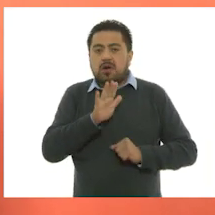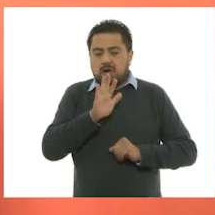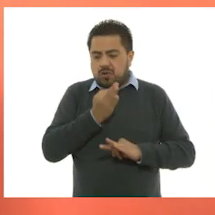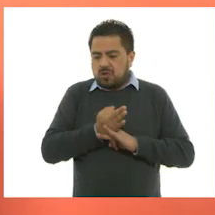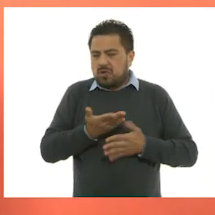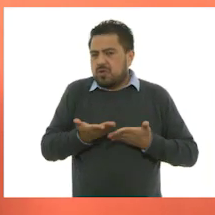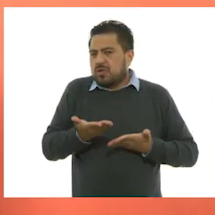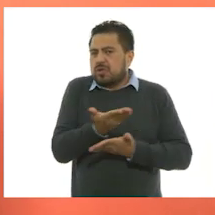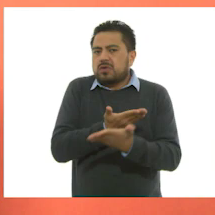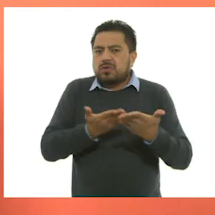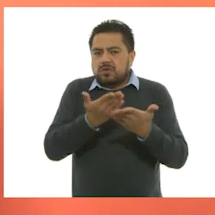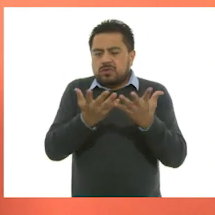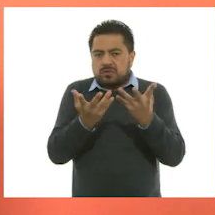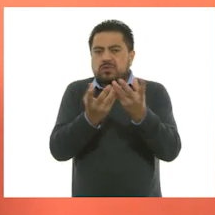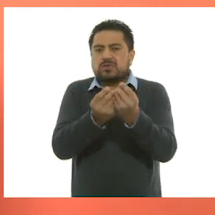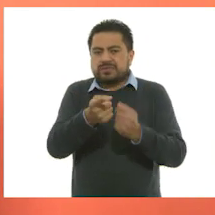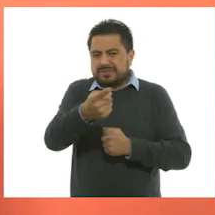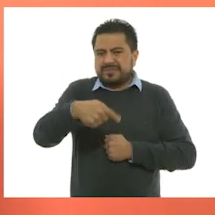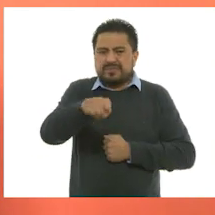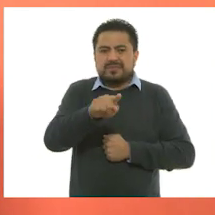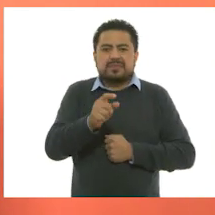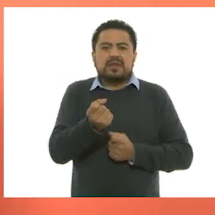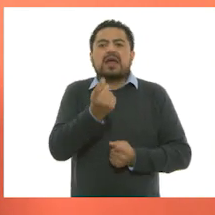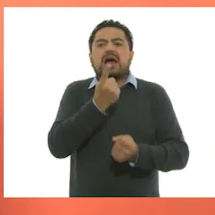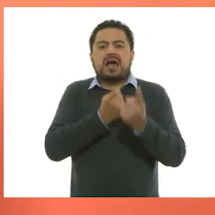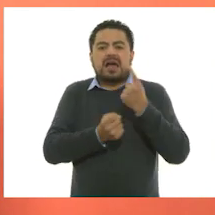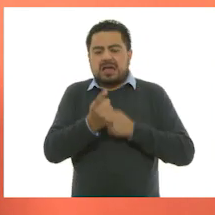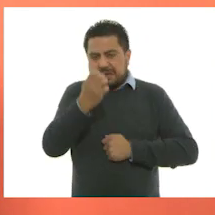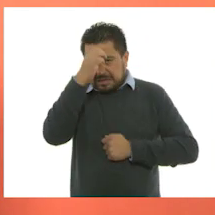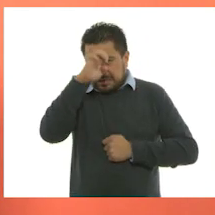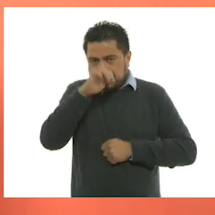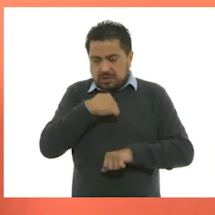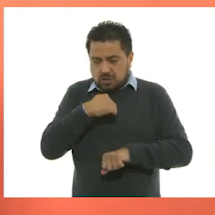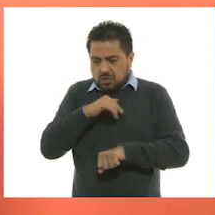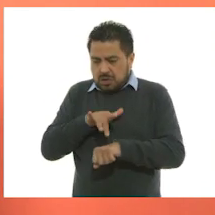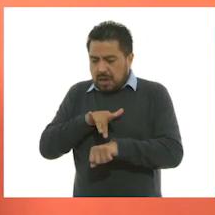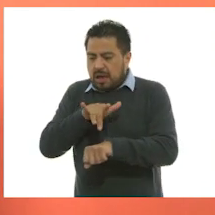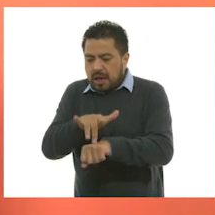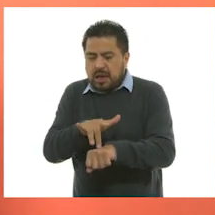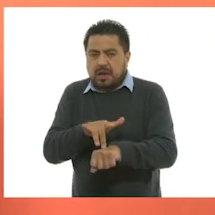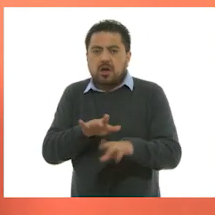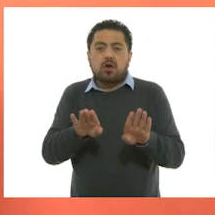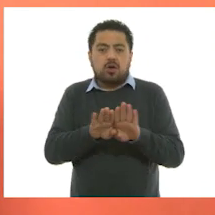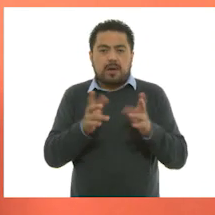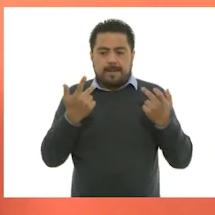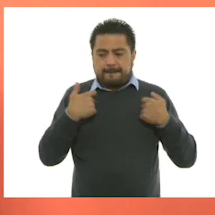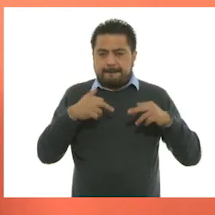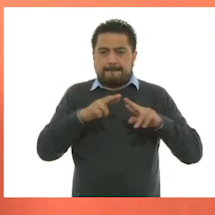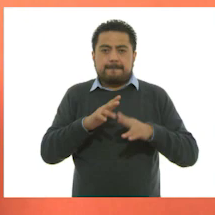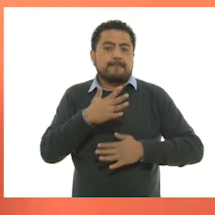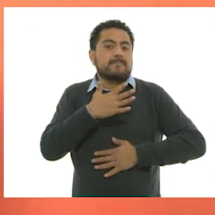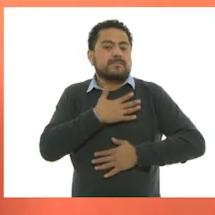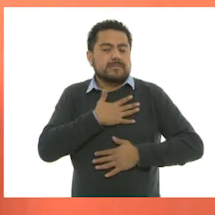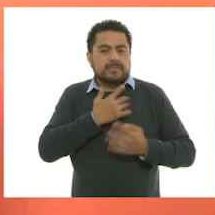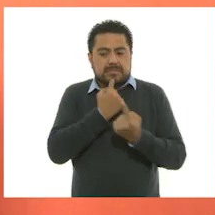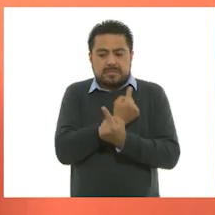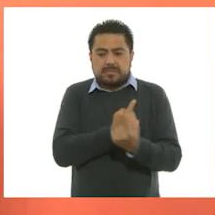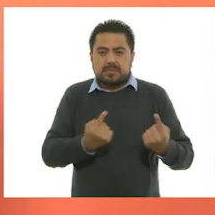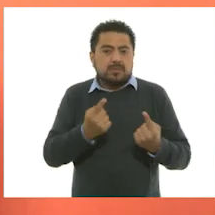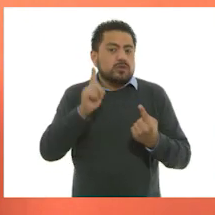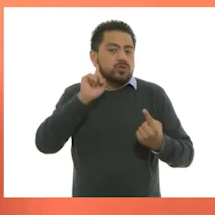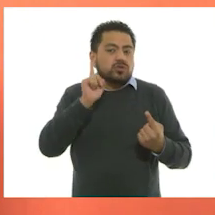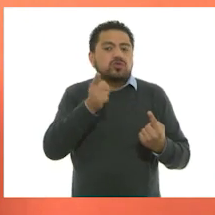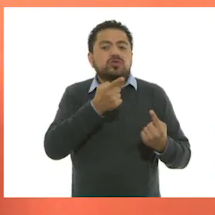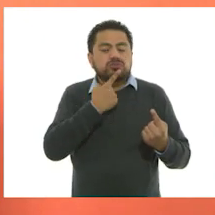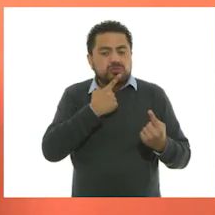compartir con ustedes algunas de las experiencias que como maestra de niñas y niños